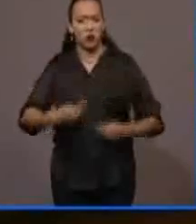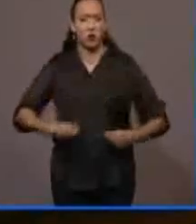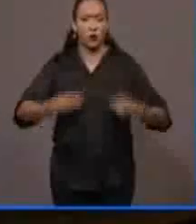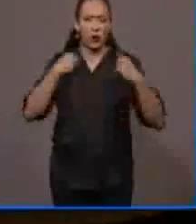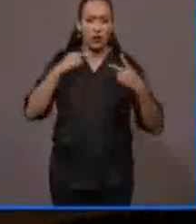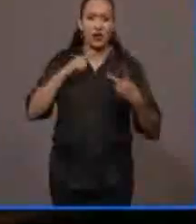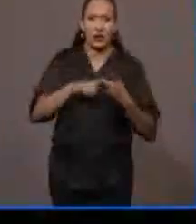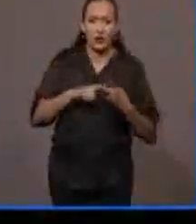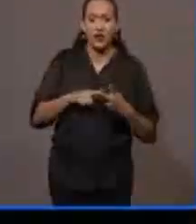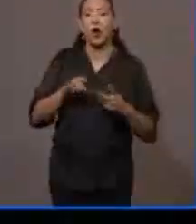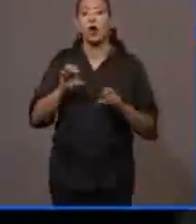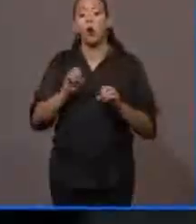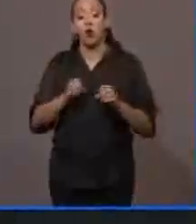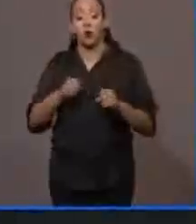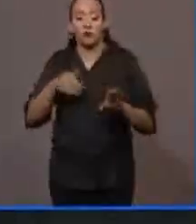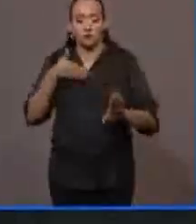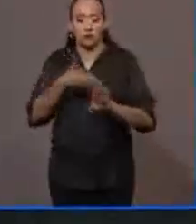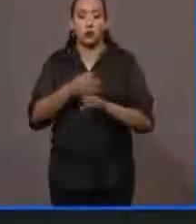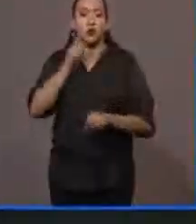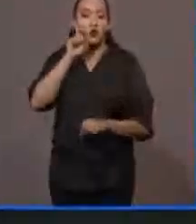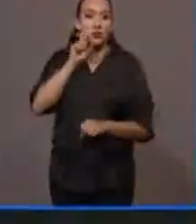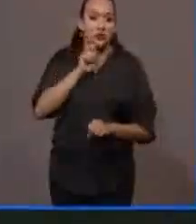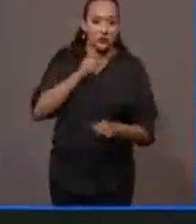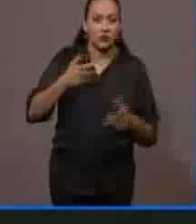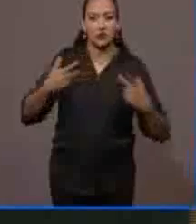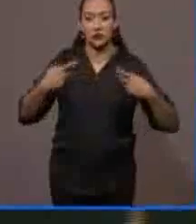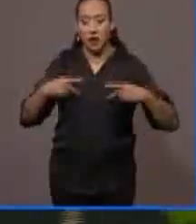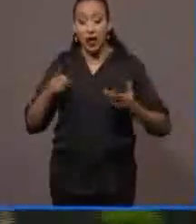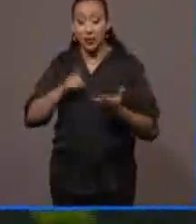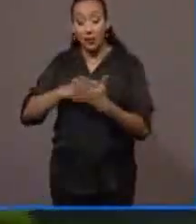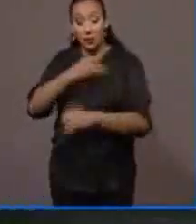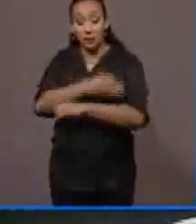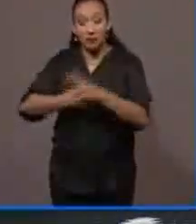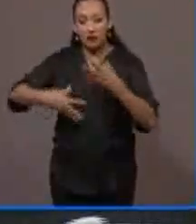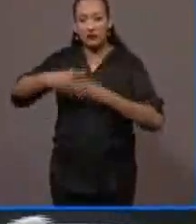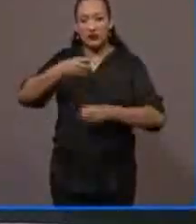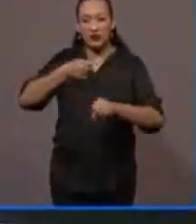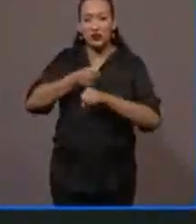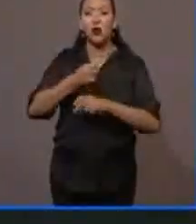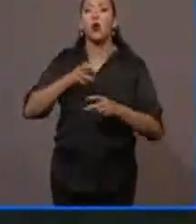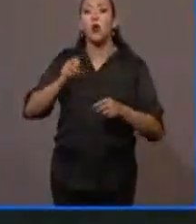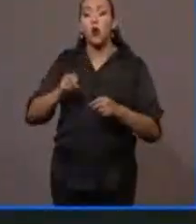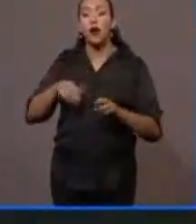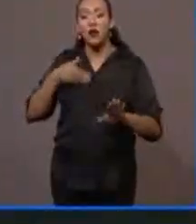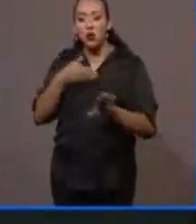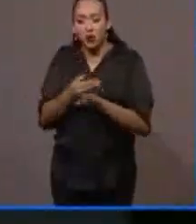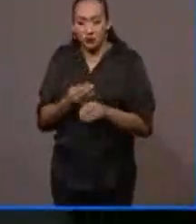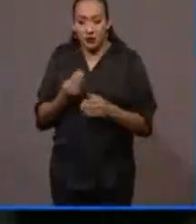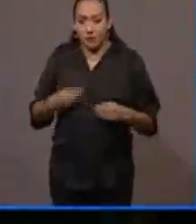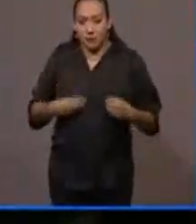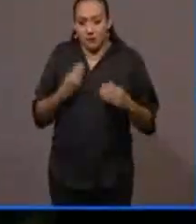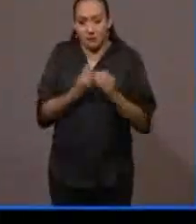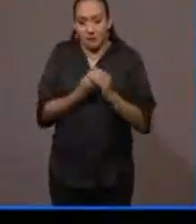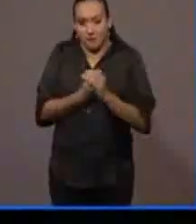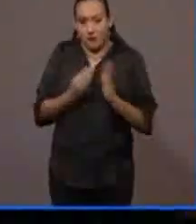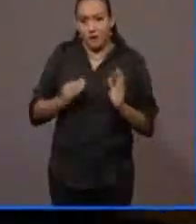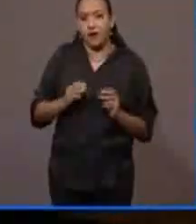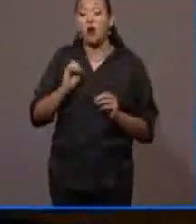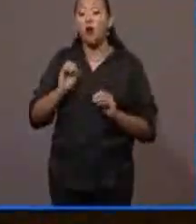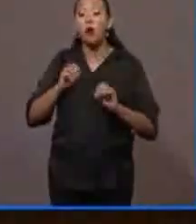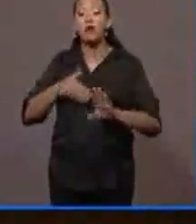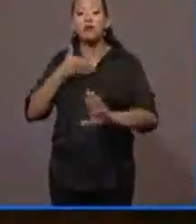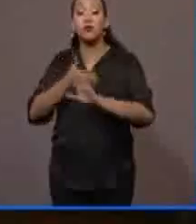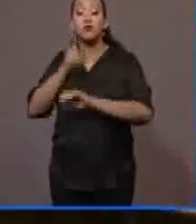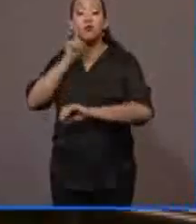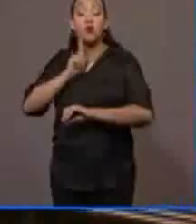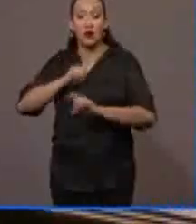integridad corporal, libertad y seguridad sexual, violencia familiar, contra la intimidad sexual y la violencia política contra mujeres